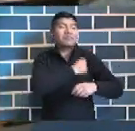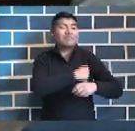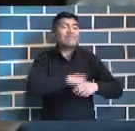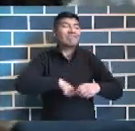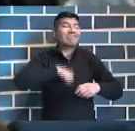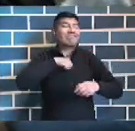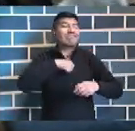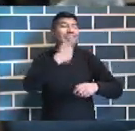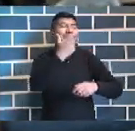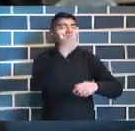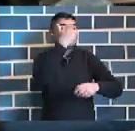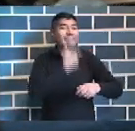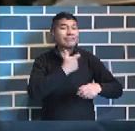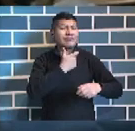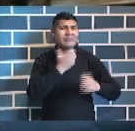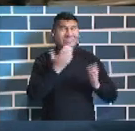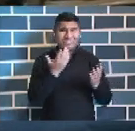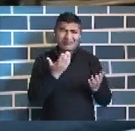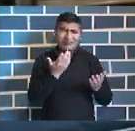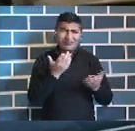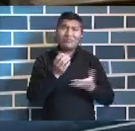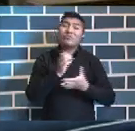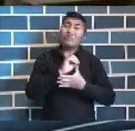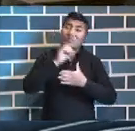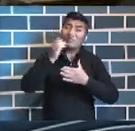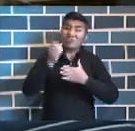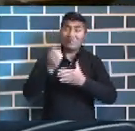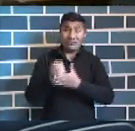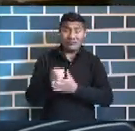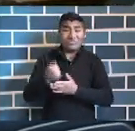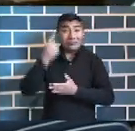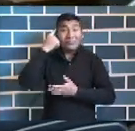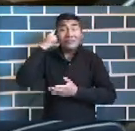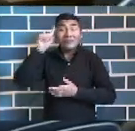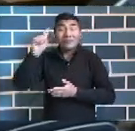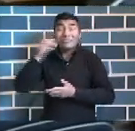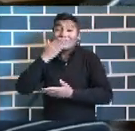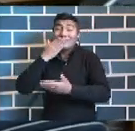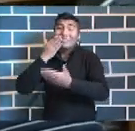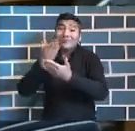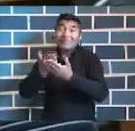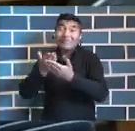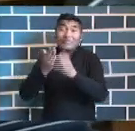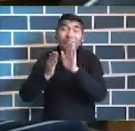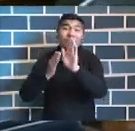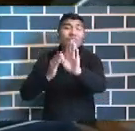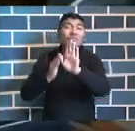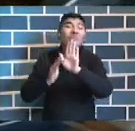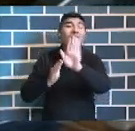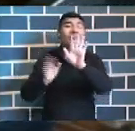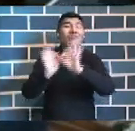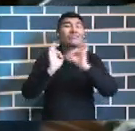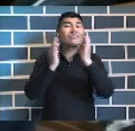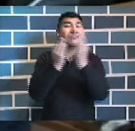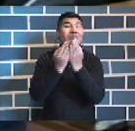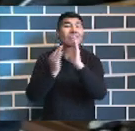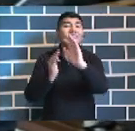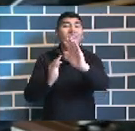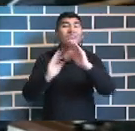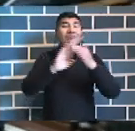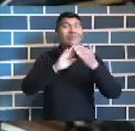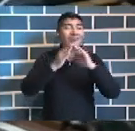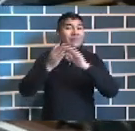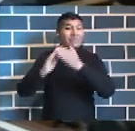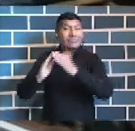egoísta? ¿O es más bien para el bien tuyo, de tu familia, de tu